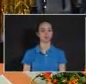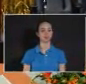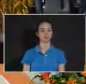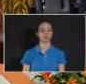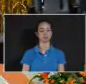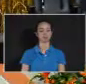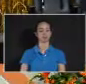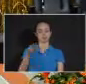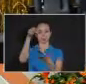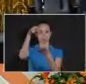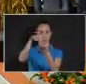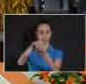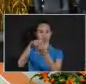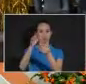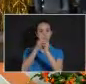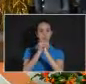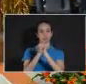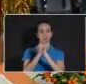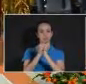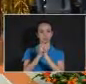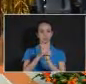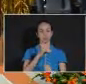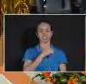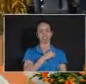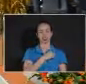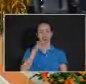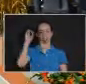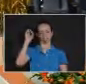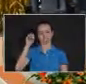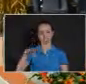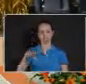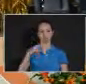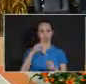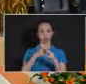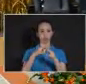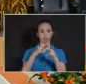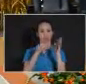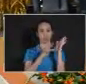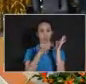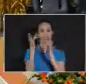Pónganse de pie, por favor. Quiero bendecirlo en el nombre de Jesús.